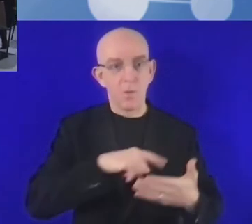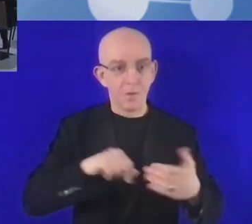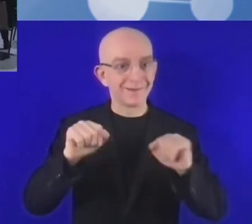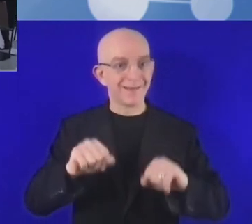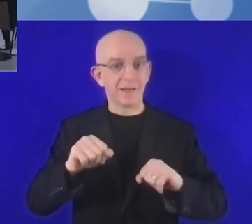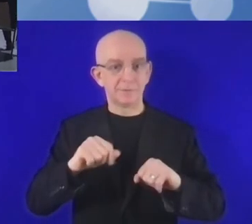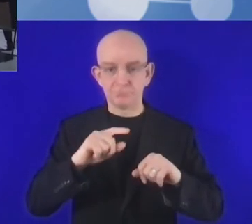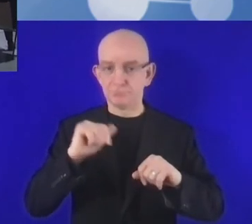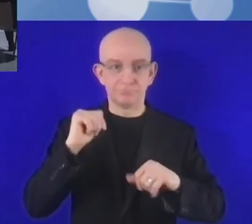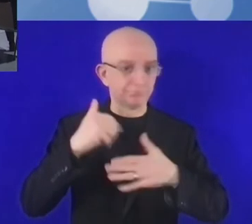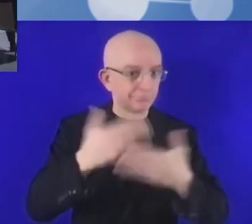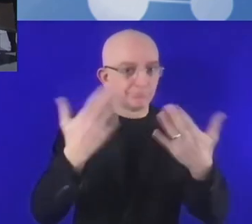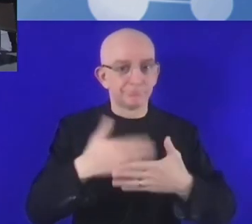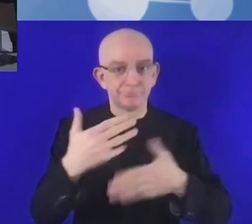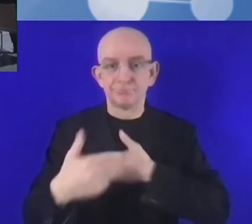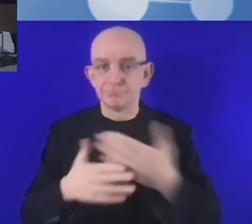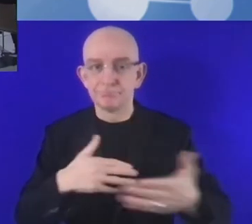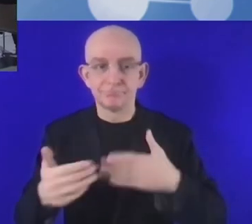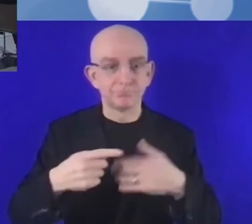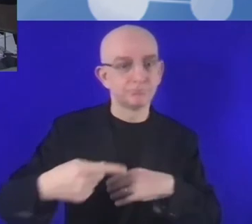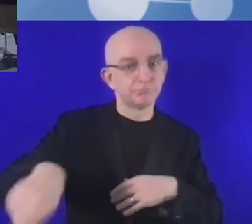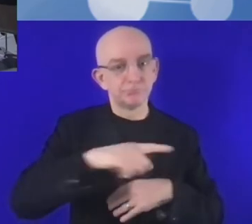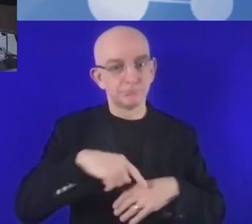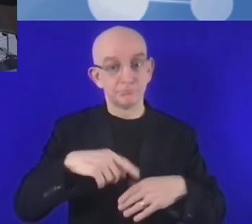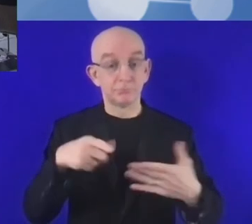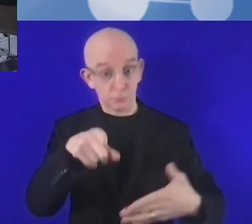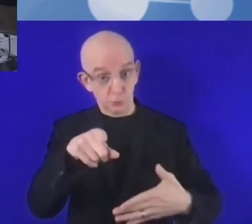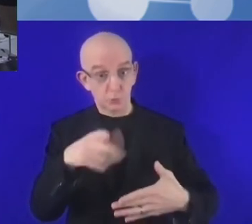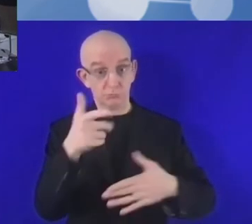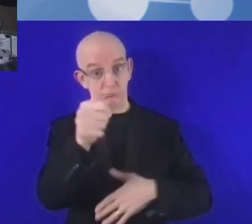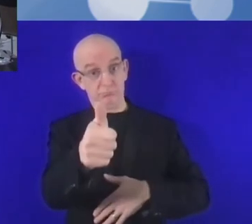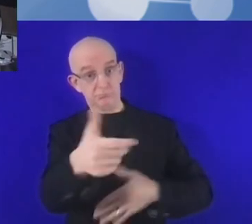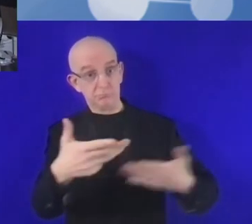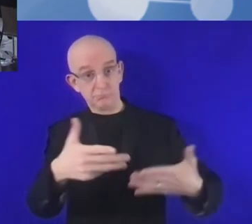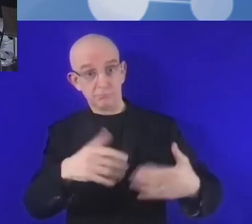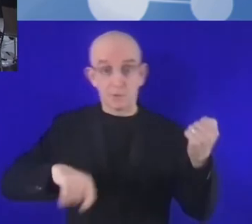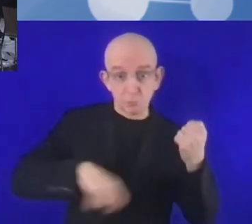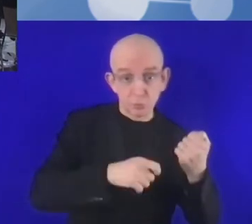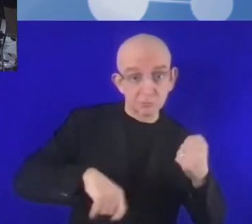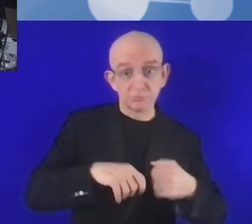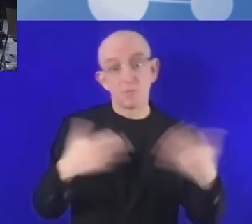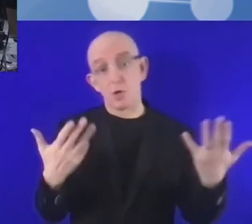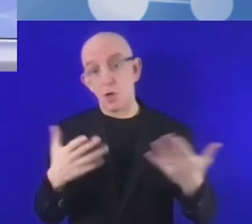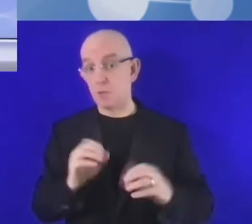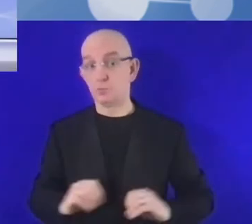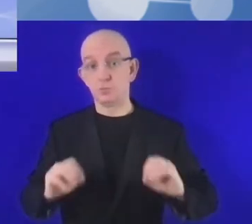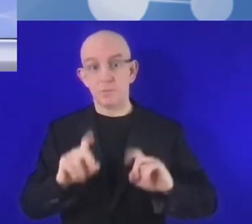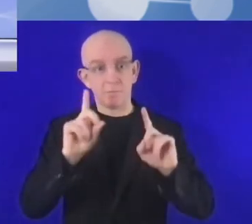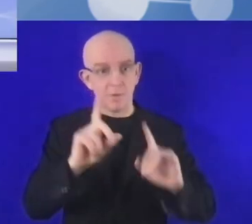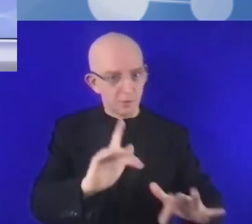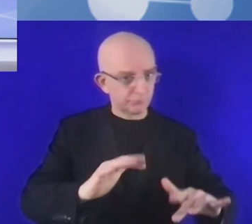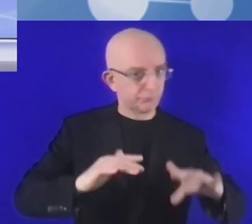sonidos. Independientemente de si somos músicos o no, son cosas importantes y que nos afectan. Y